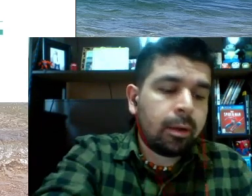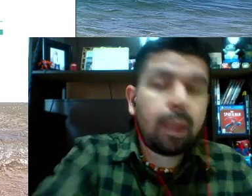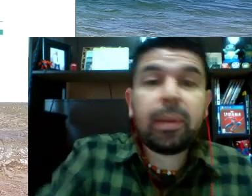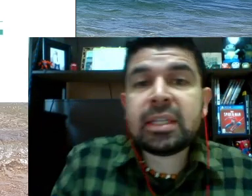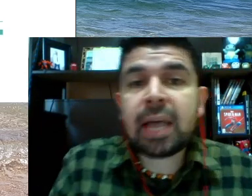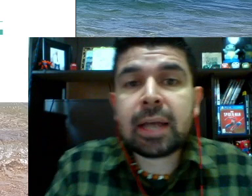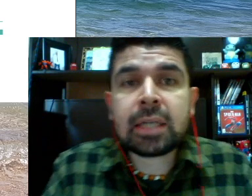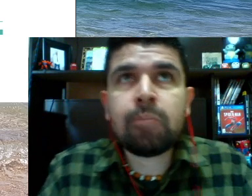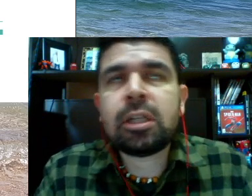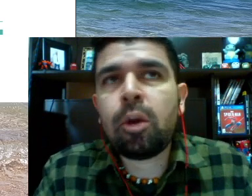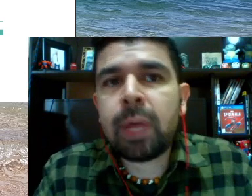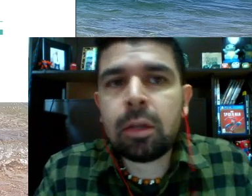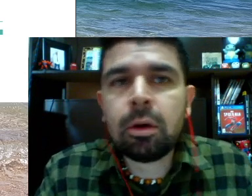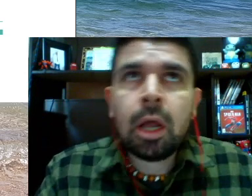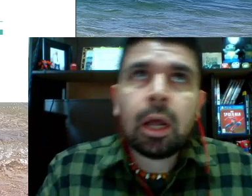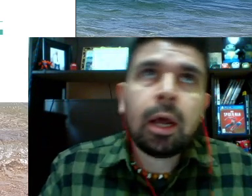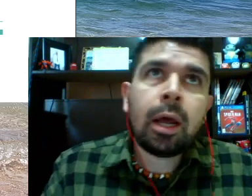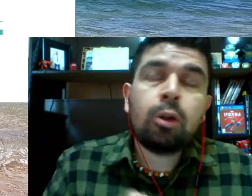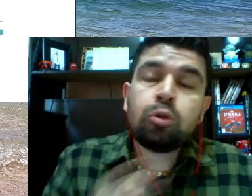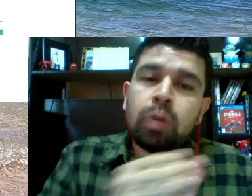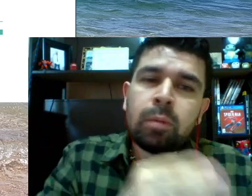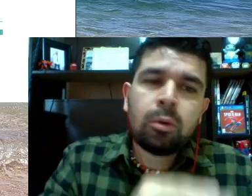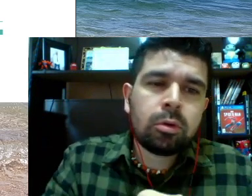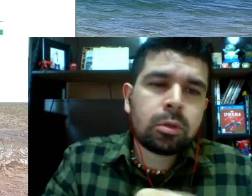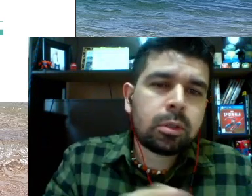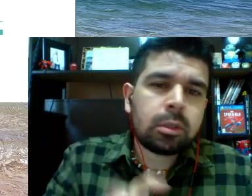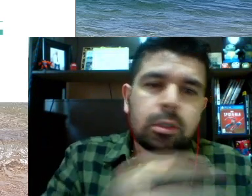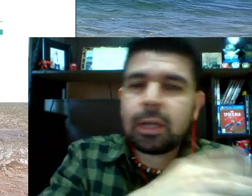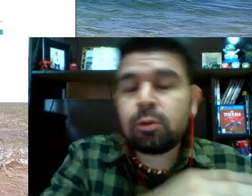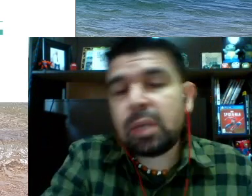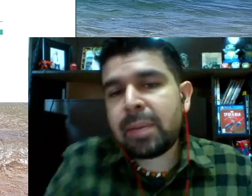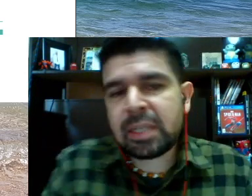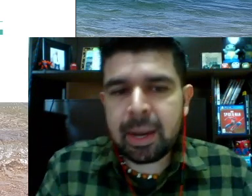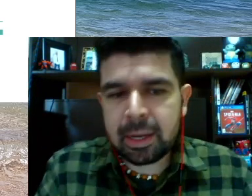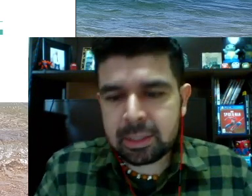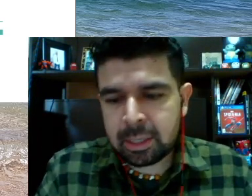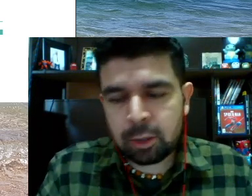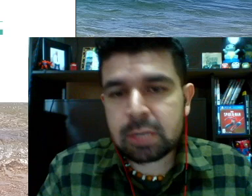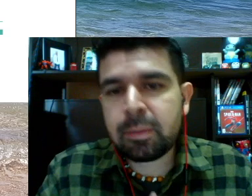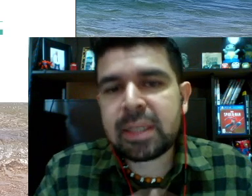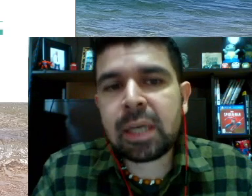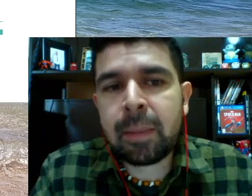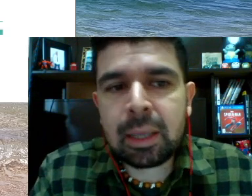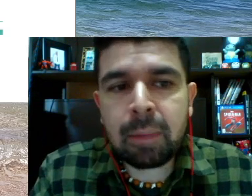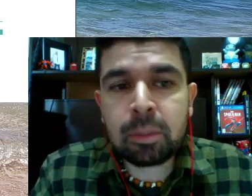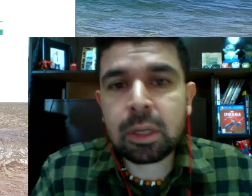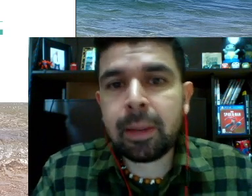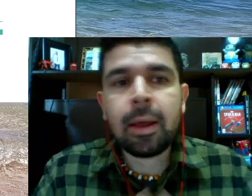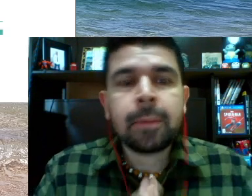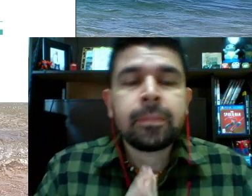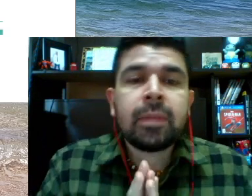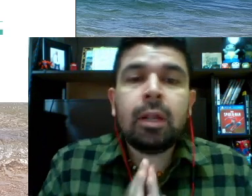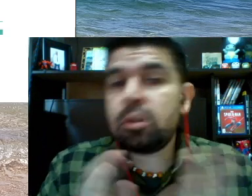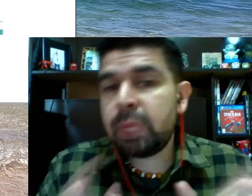aprendizajes que hemos estado viendo los últimos las últimas semanas entonces básicamente vamos a ver